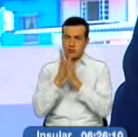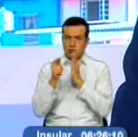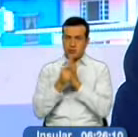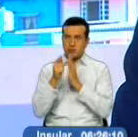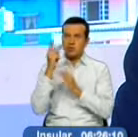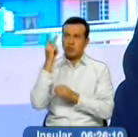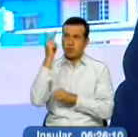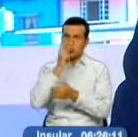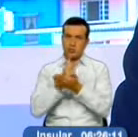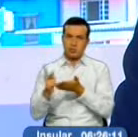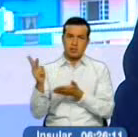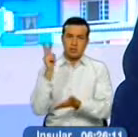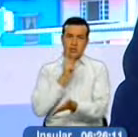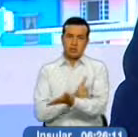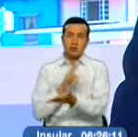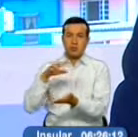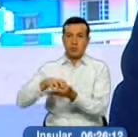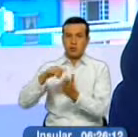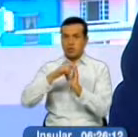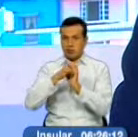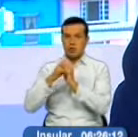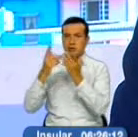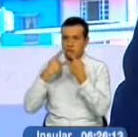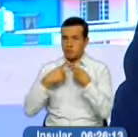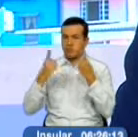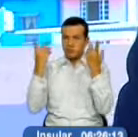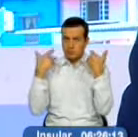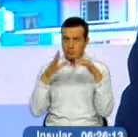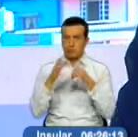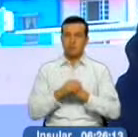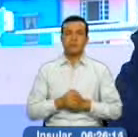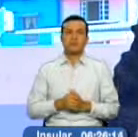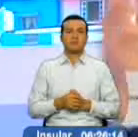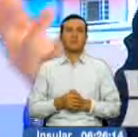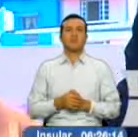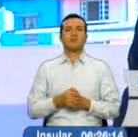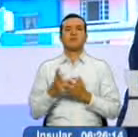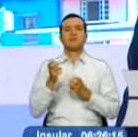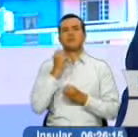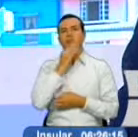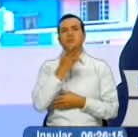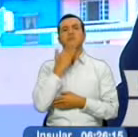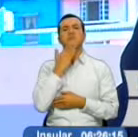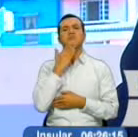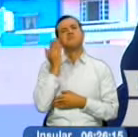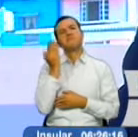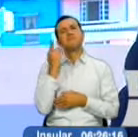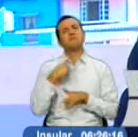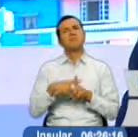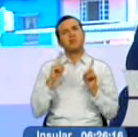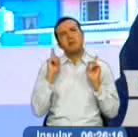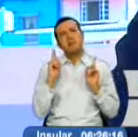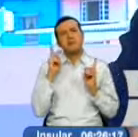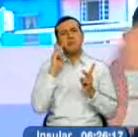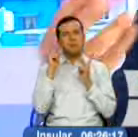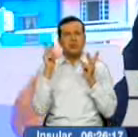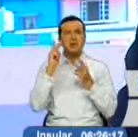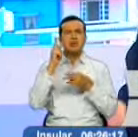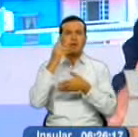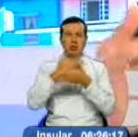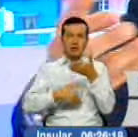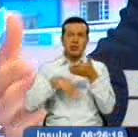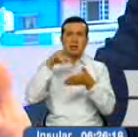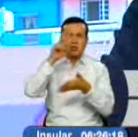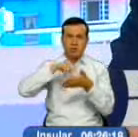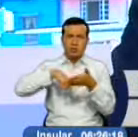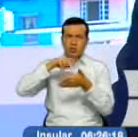hace 2 semanas en la provincia de Santa Elena. Y queríamos que sea una presentación un poco diferente, que haya lecturas de los textos,